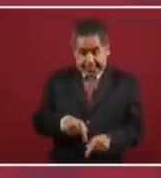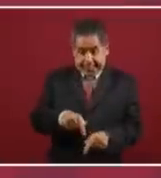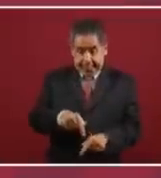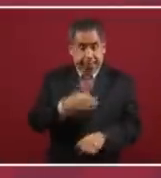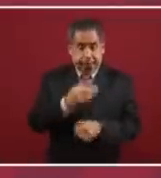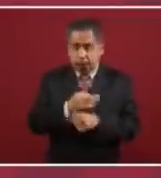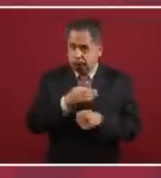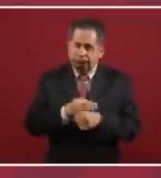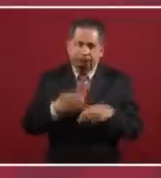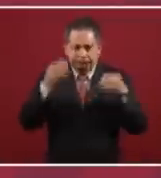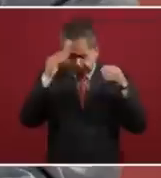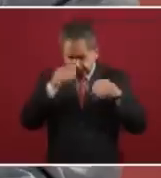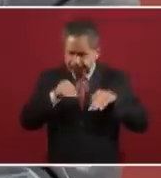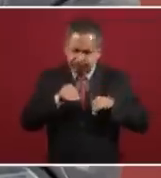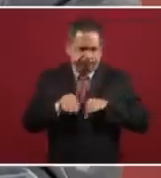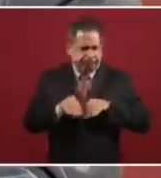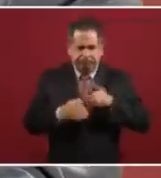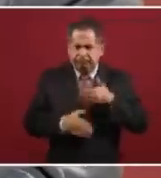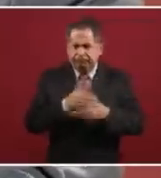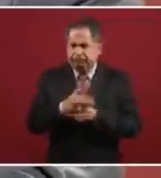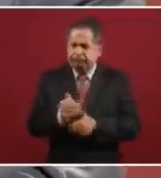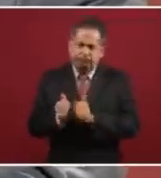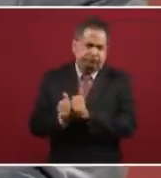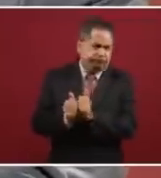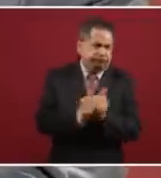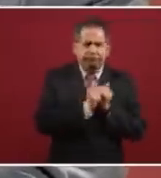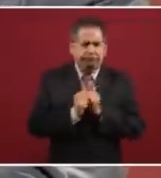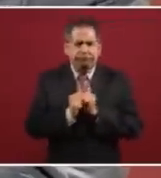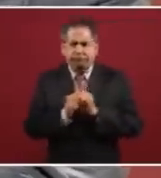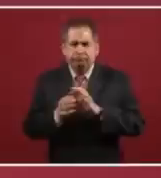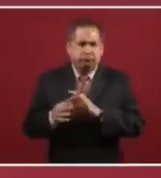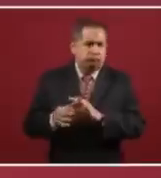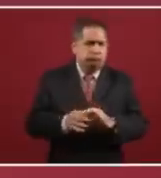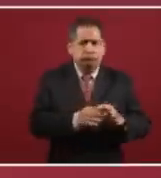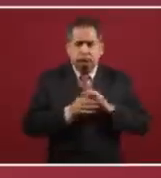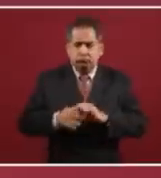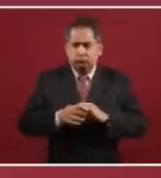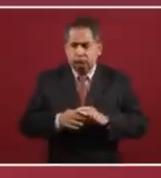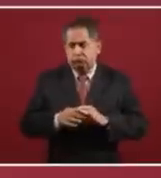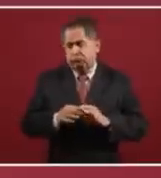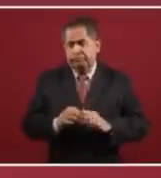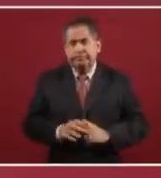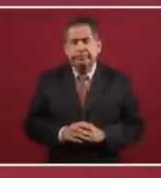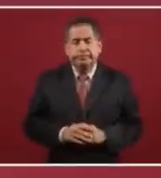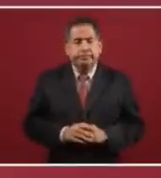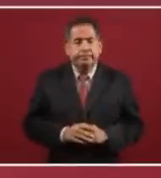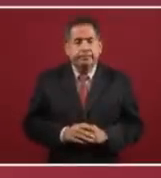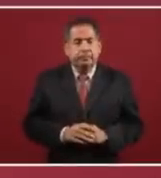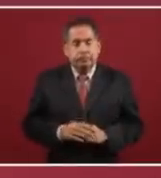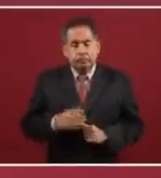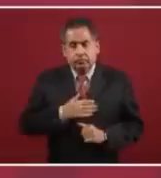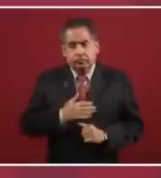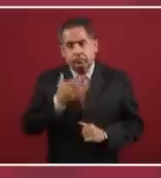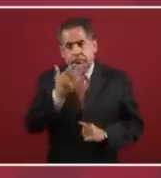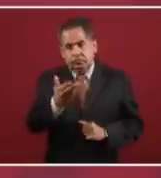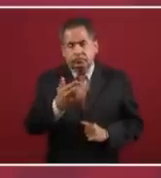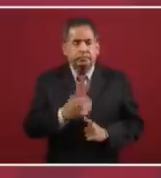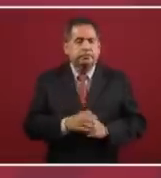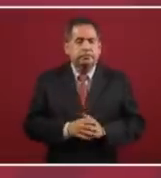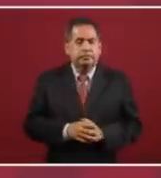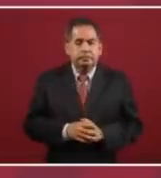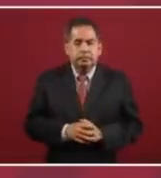estamos trabajando en completa unidad. Yo les